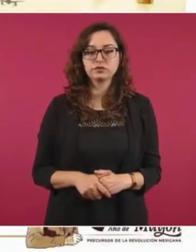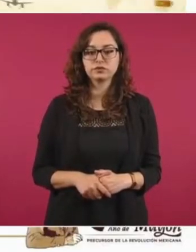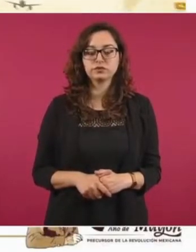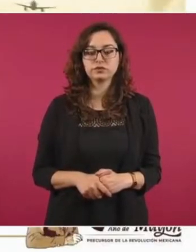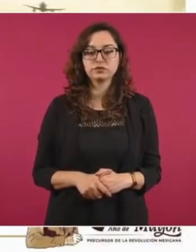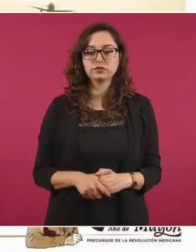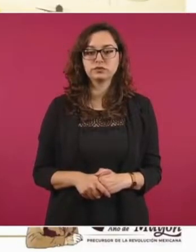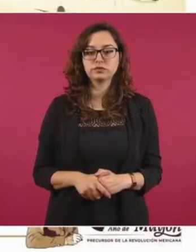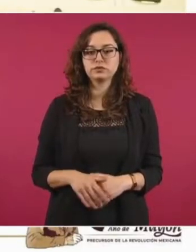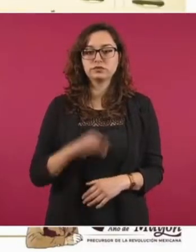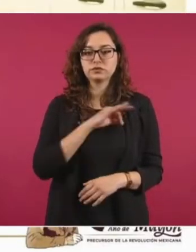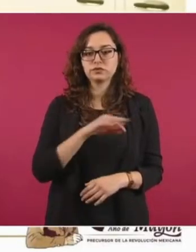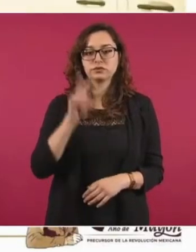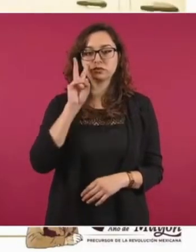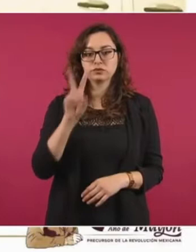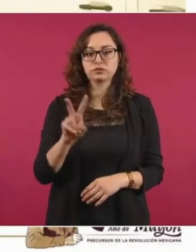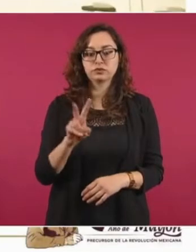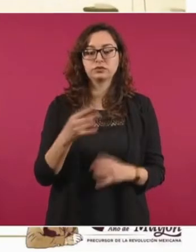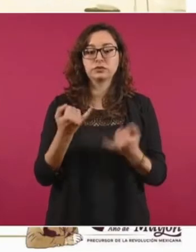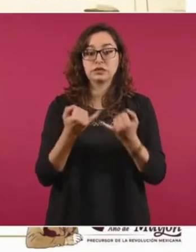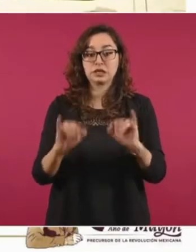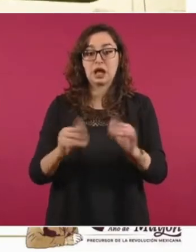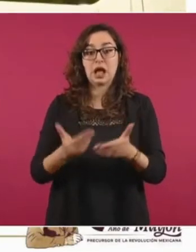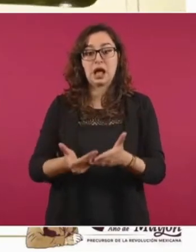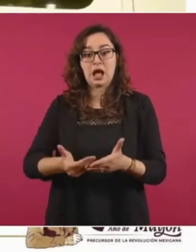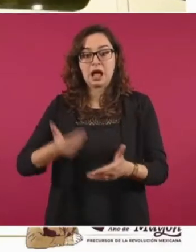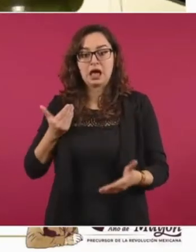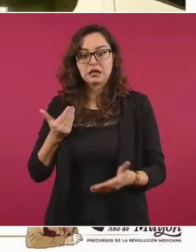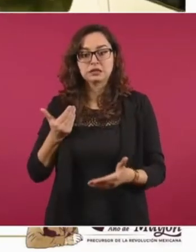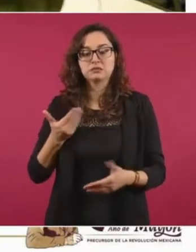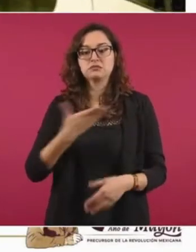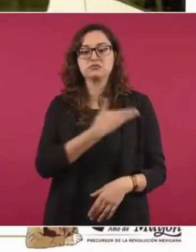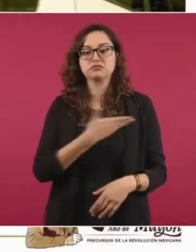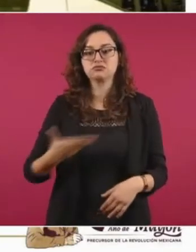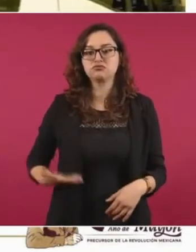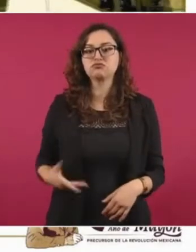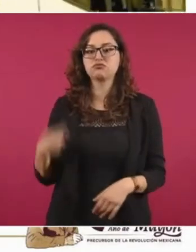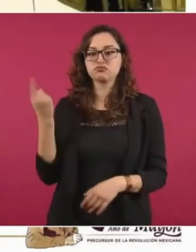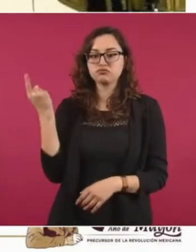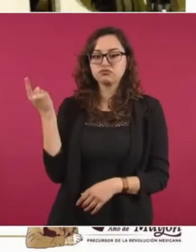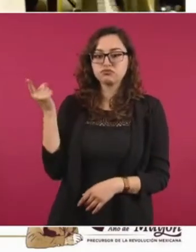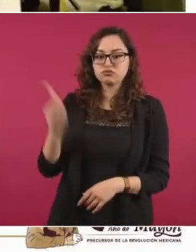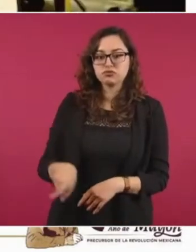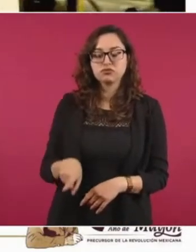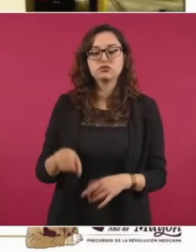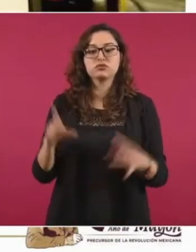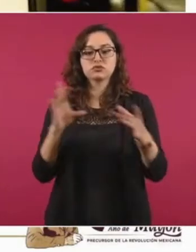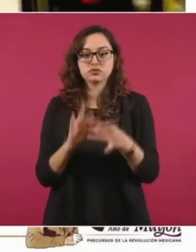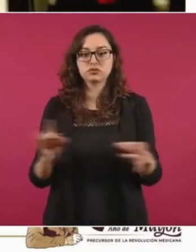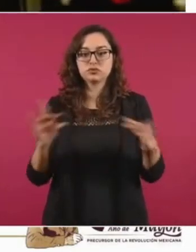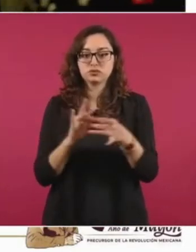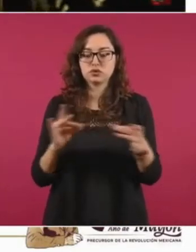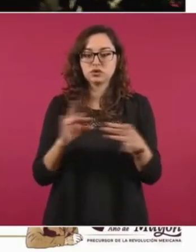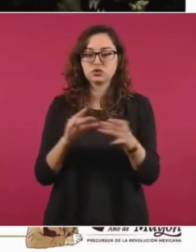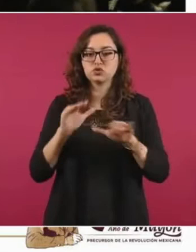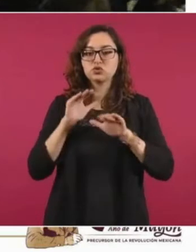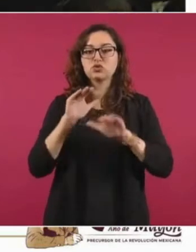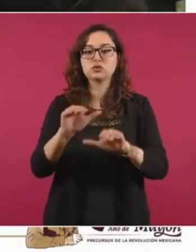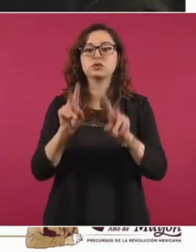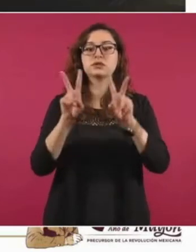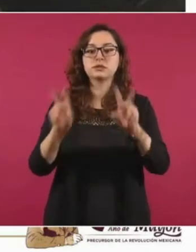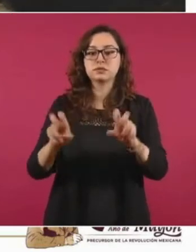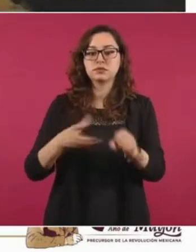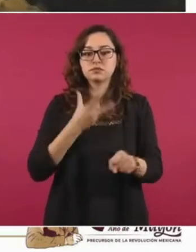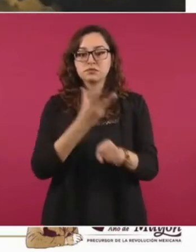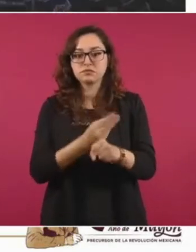Desde antes de la inauguración del aeropuerto, el señor presidente nos dio instrucciones muy precisas para buscar cómo